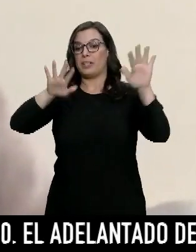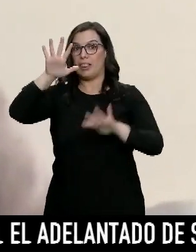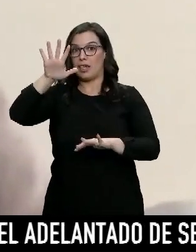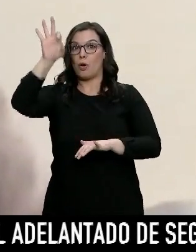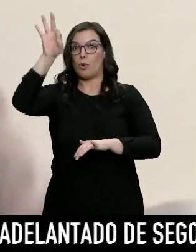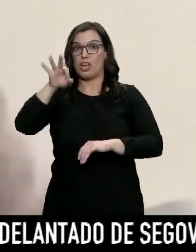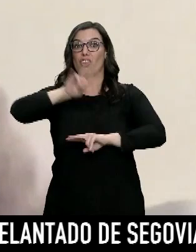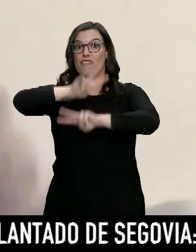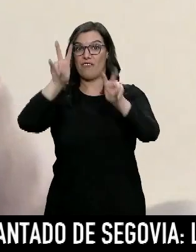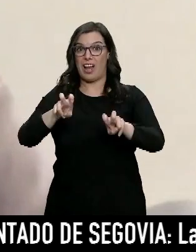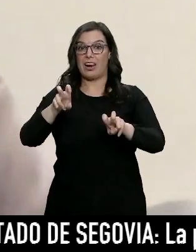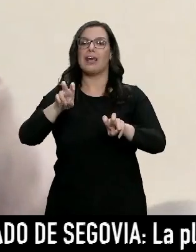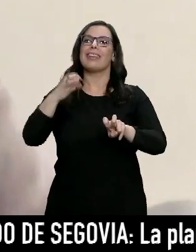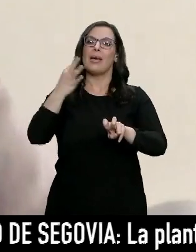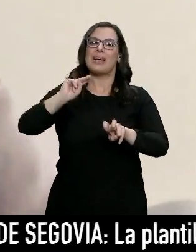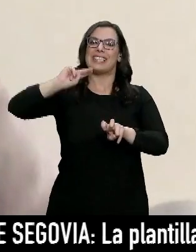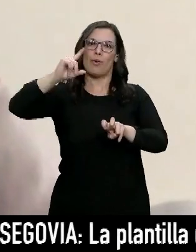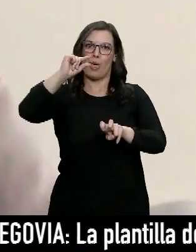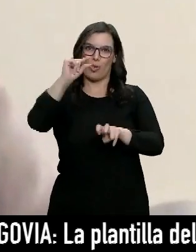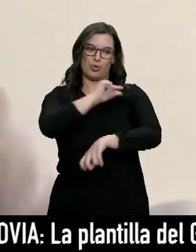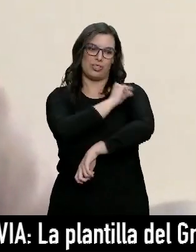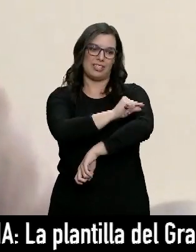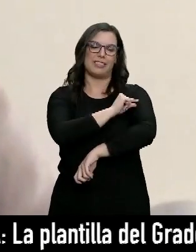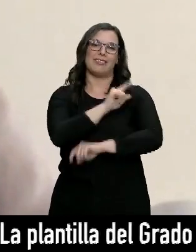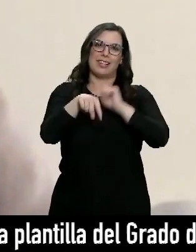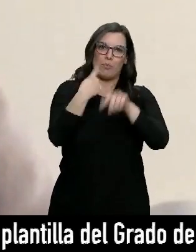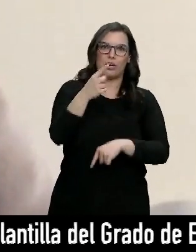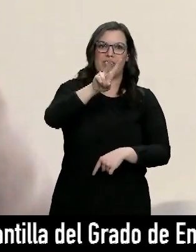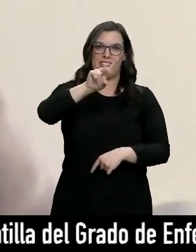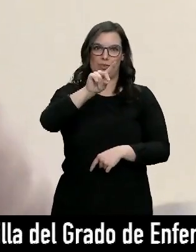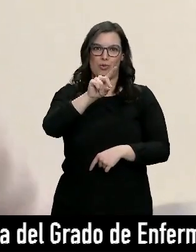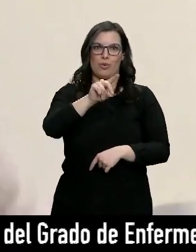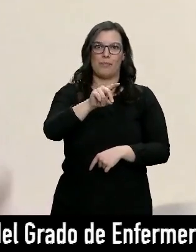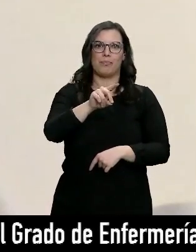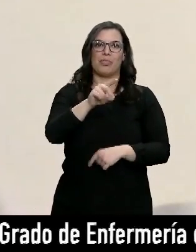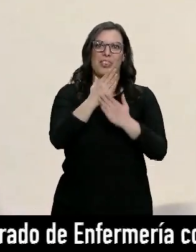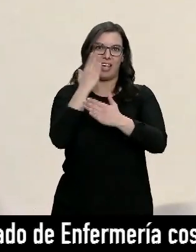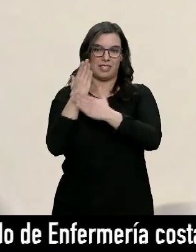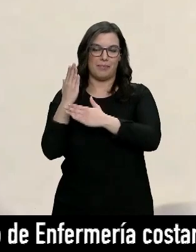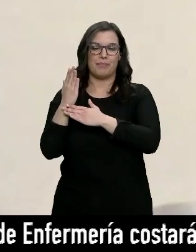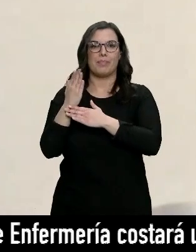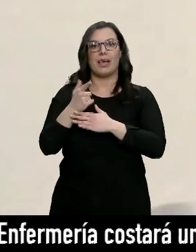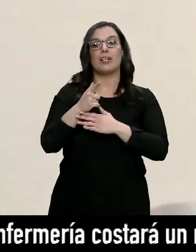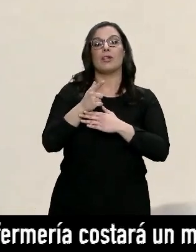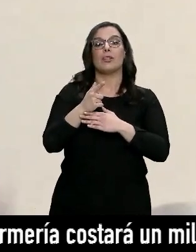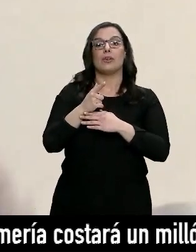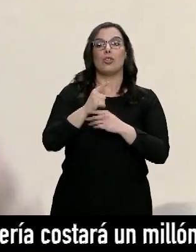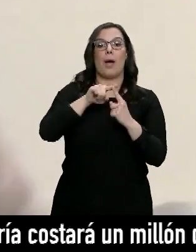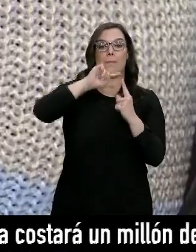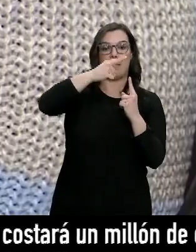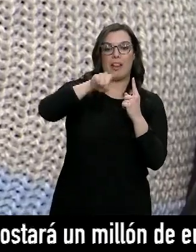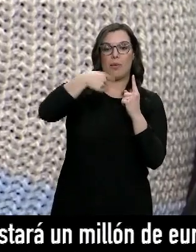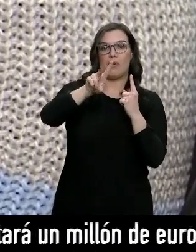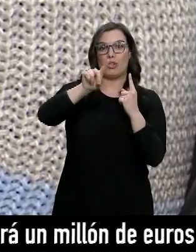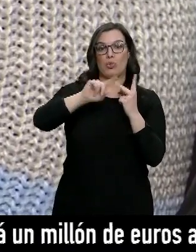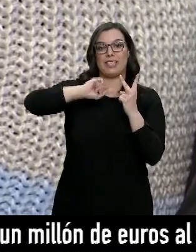95-96% llegan con la segunda vacuna que se administra 21 días después de la primera y esta eficacia está demostrada a la semana de la segunda